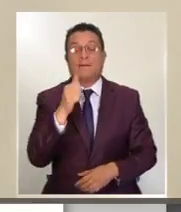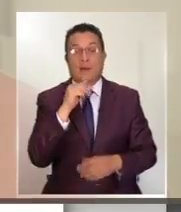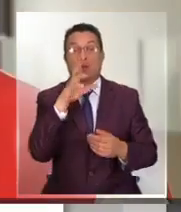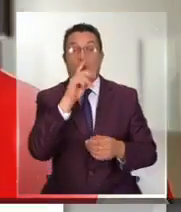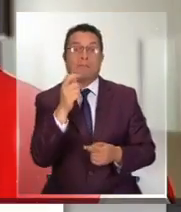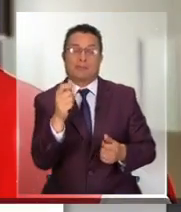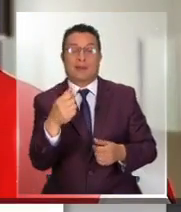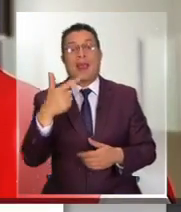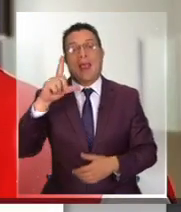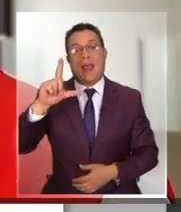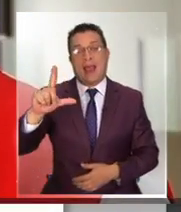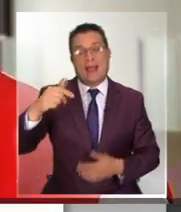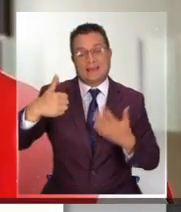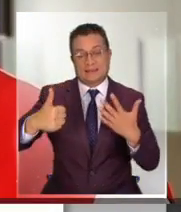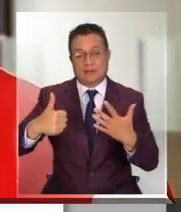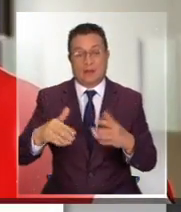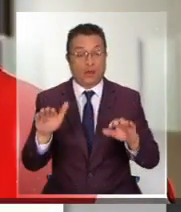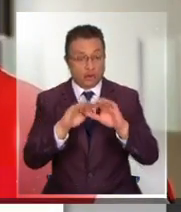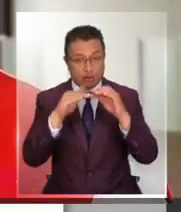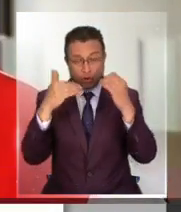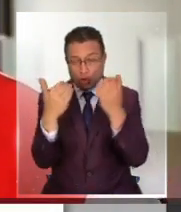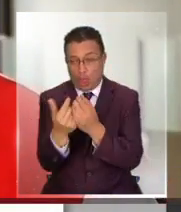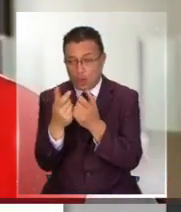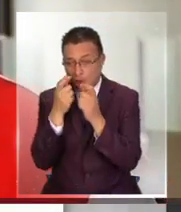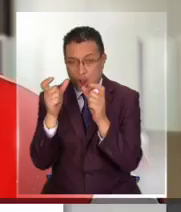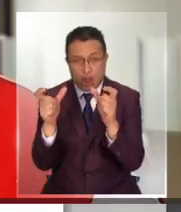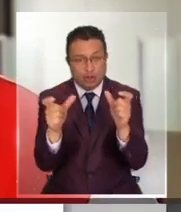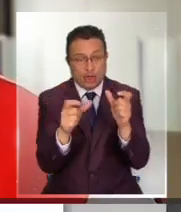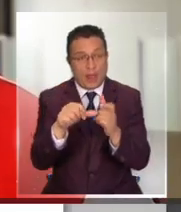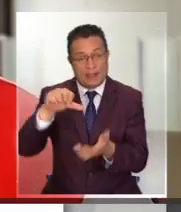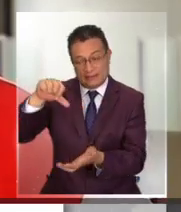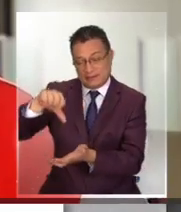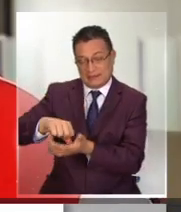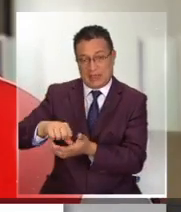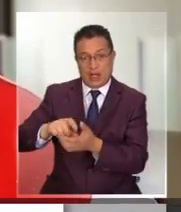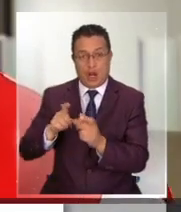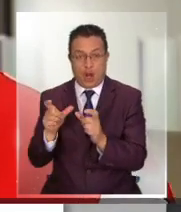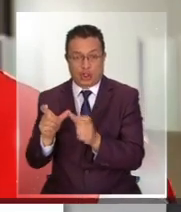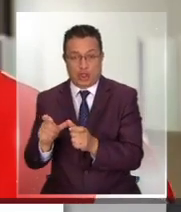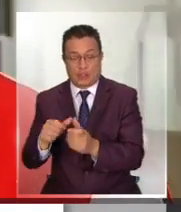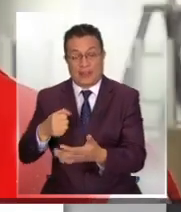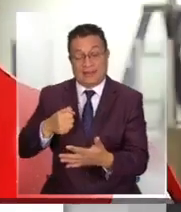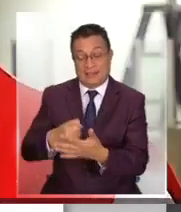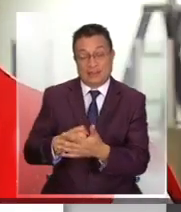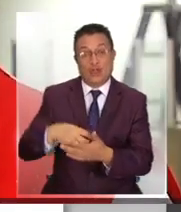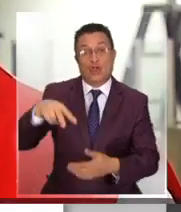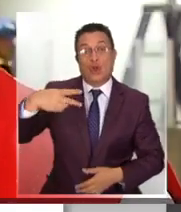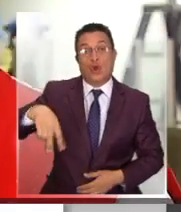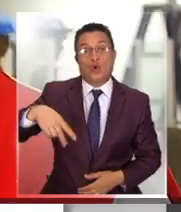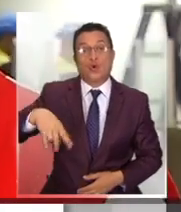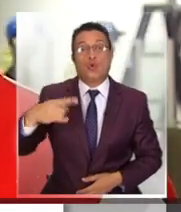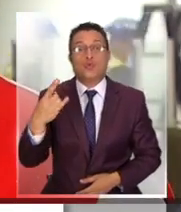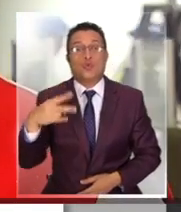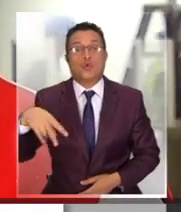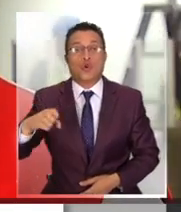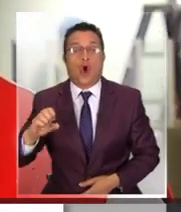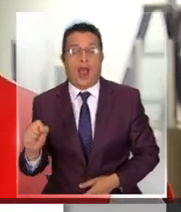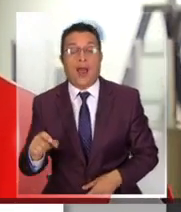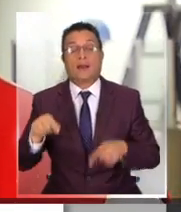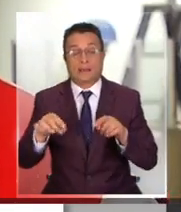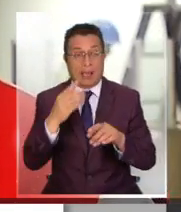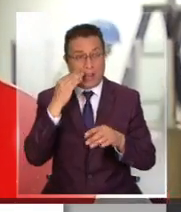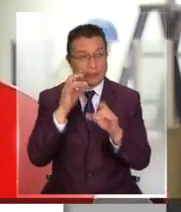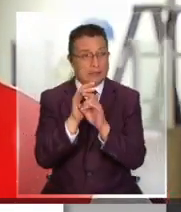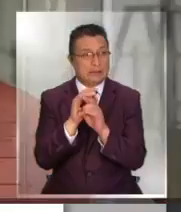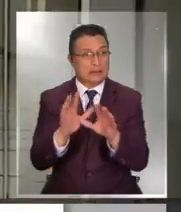línea 6. Está todo controlado centralmente desde un centro de control que está en la estación Ñuñoa. Las estaciones están casi listas, estamos haciendo